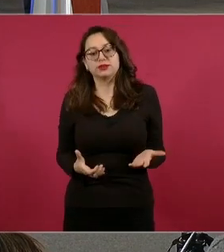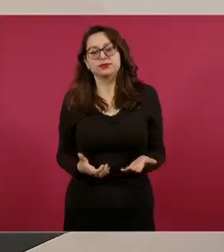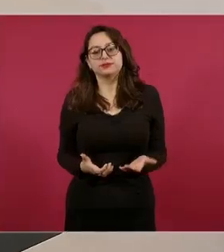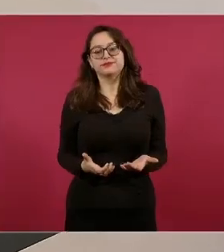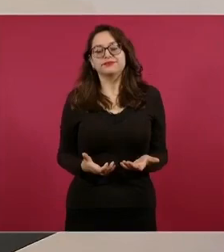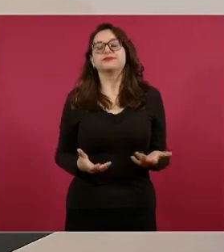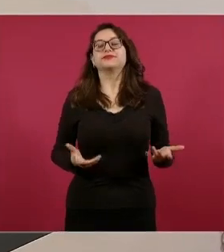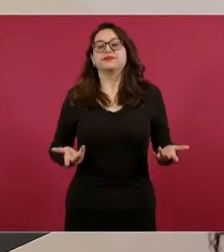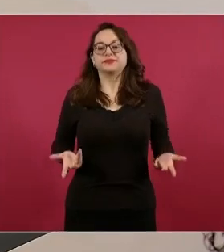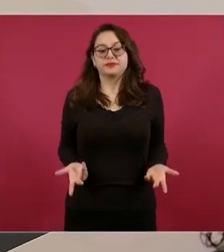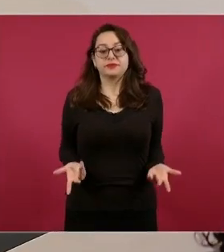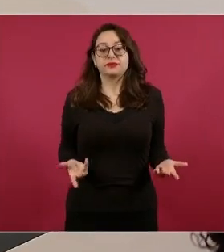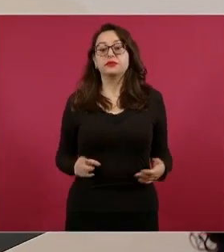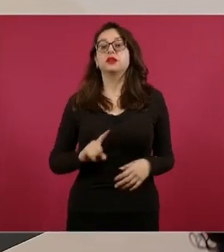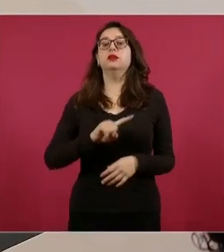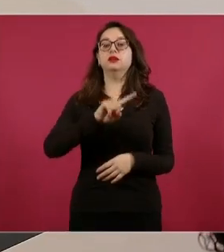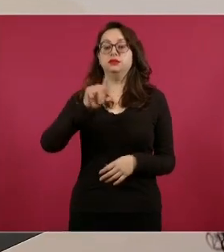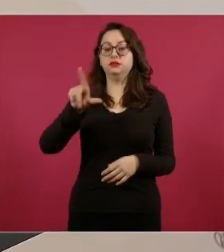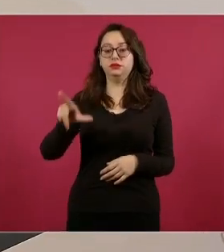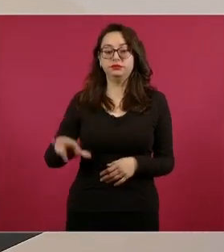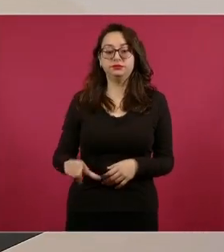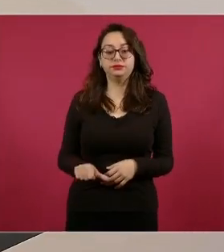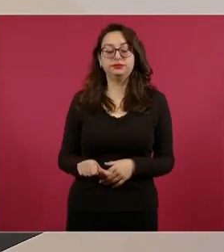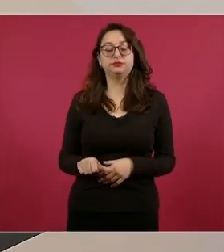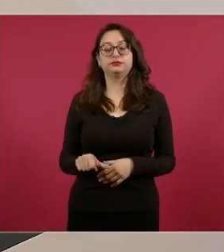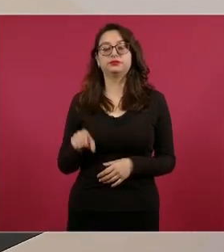Entonces, un buen presidente,